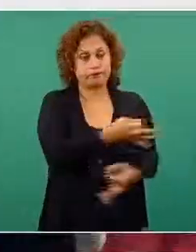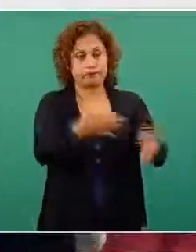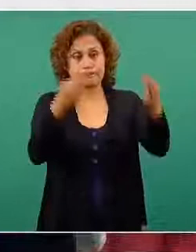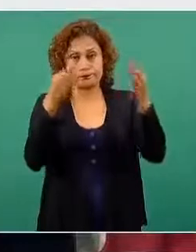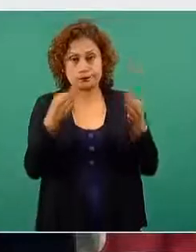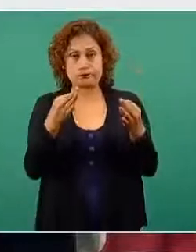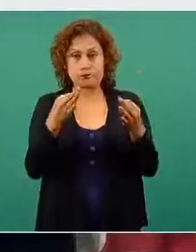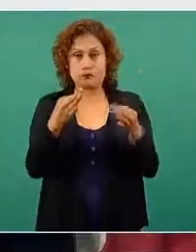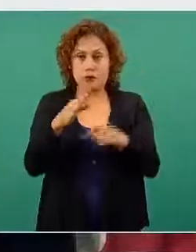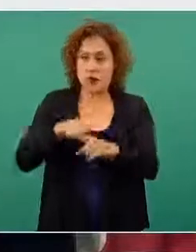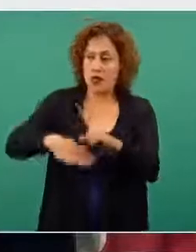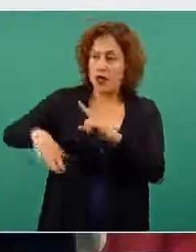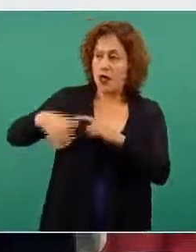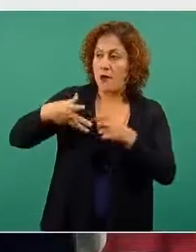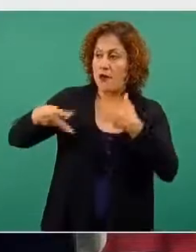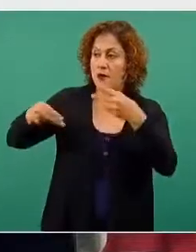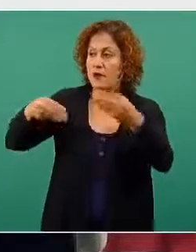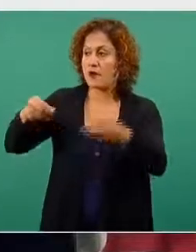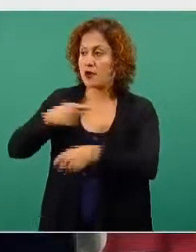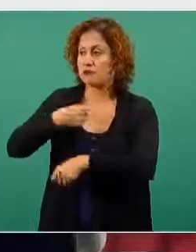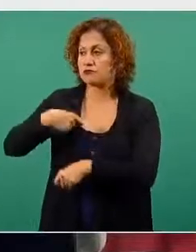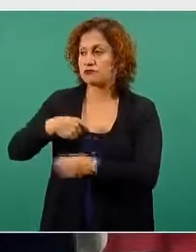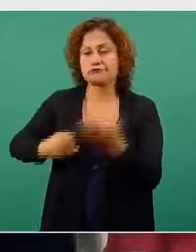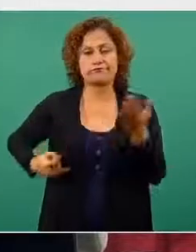iba diciendo. La siguiente, por favor.